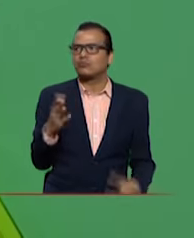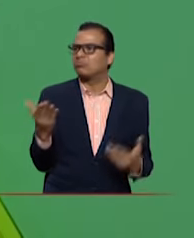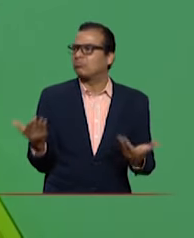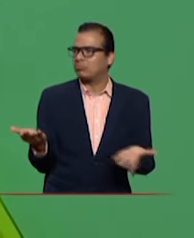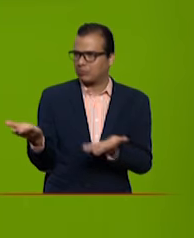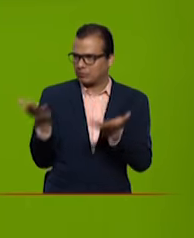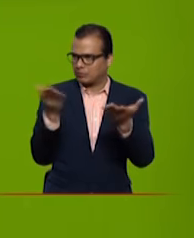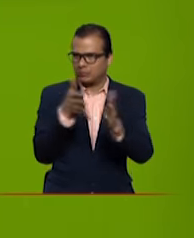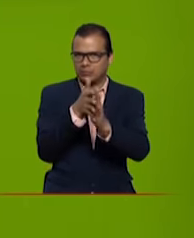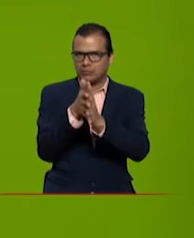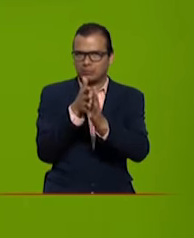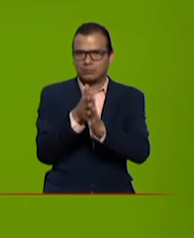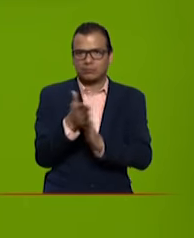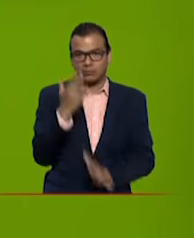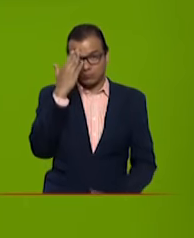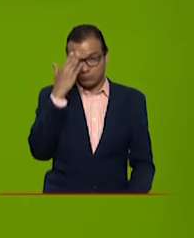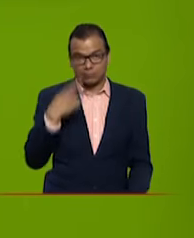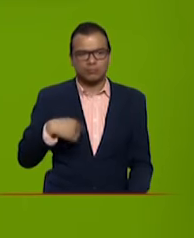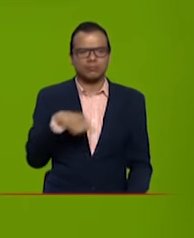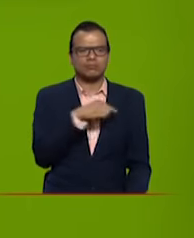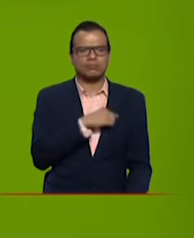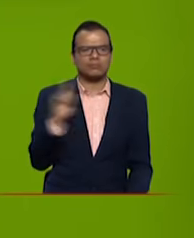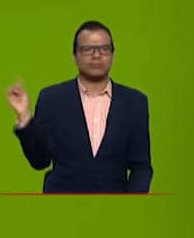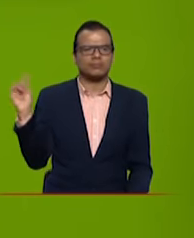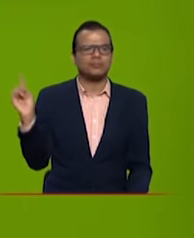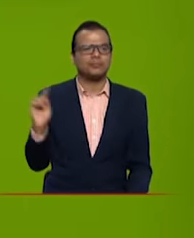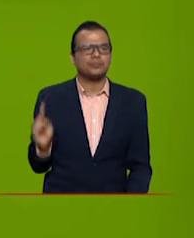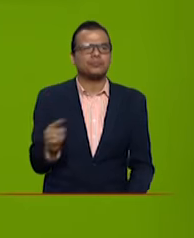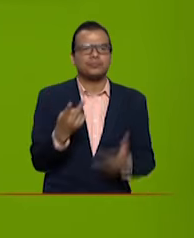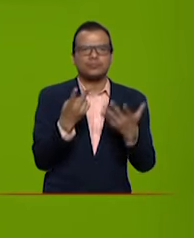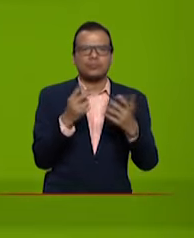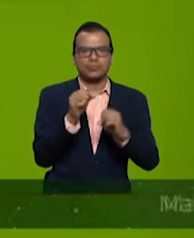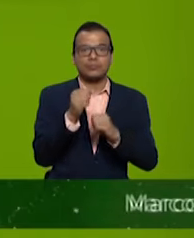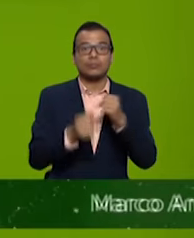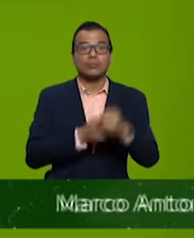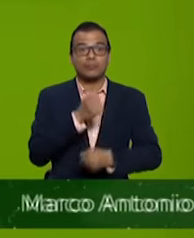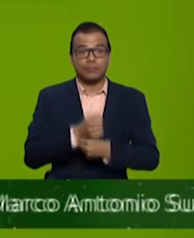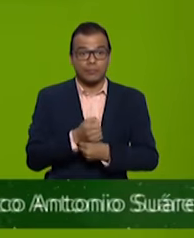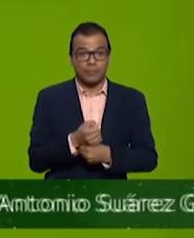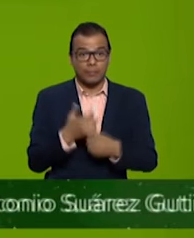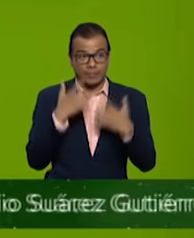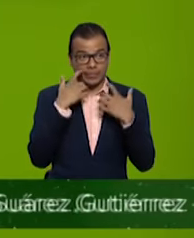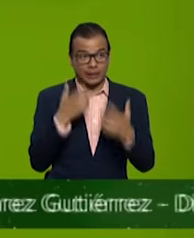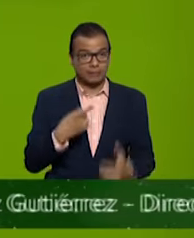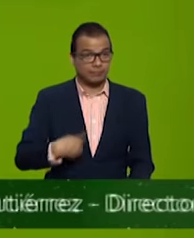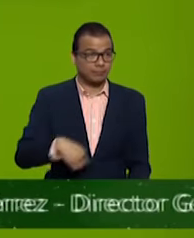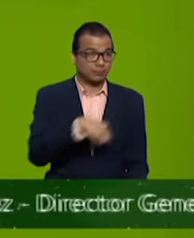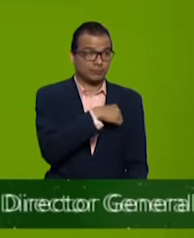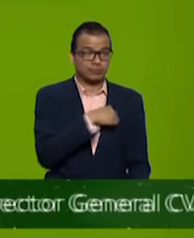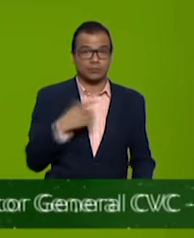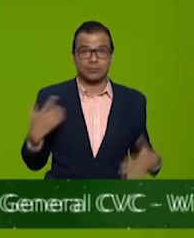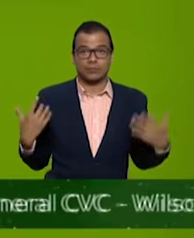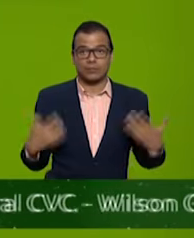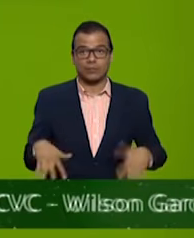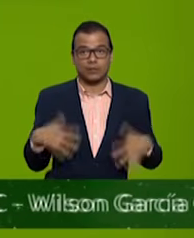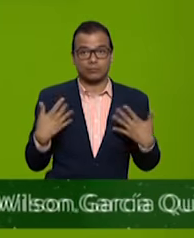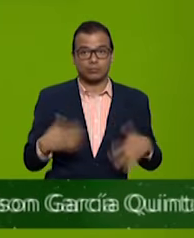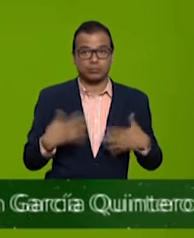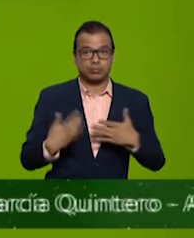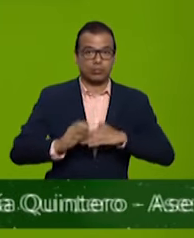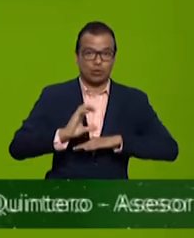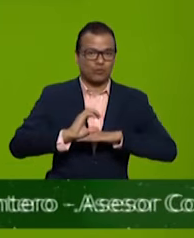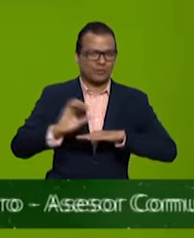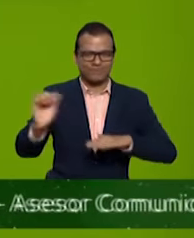Bueno, cumplimos 70 años en la corporación. Somos la corporación pionera en Colombia, la principal corporación del